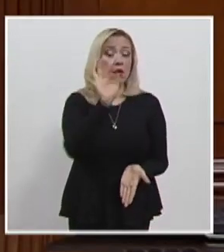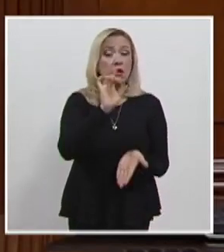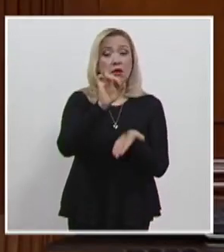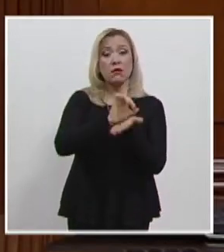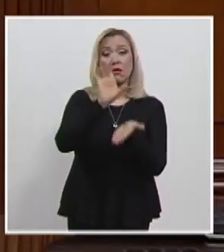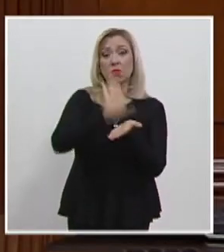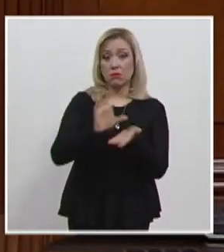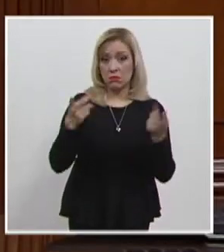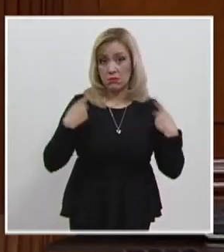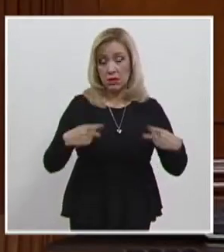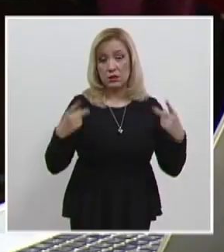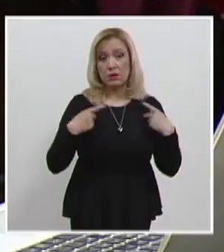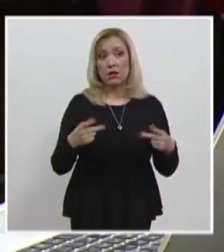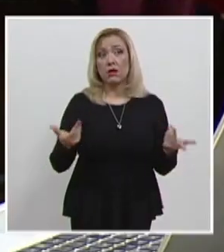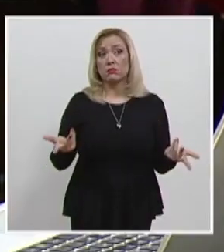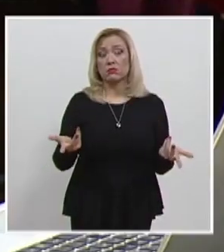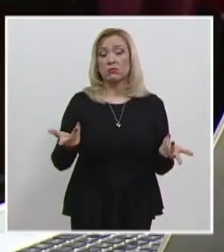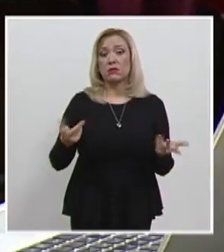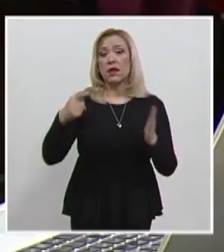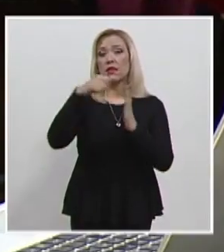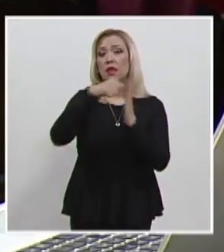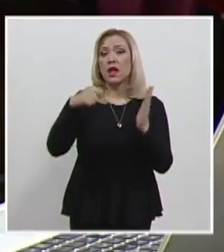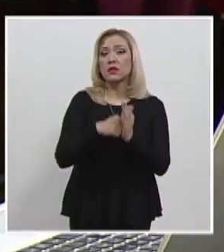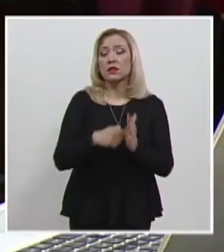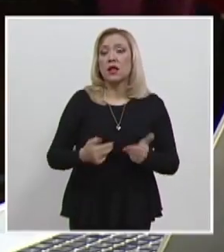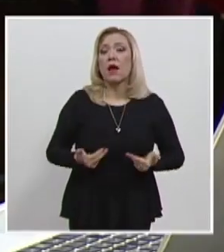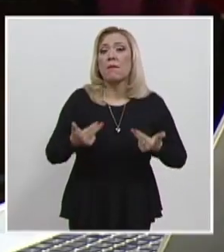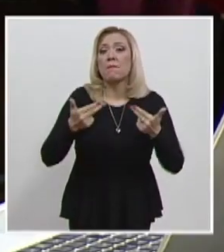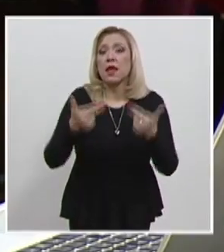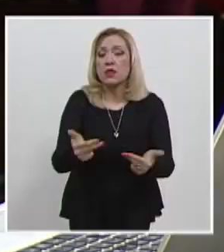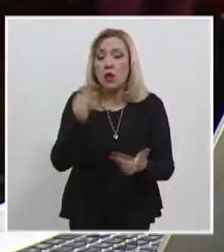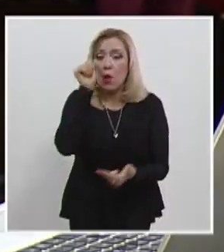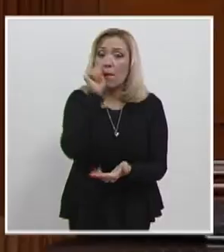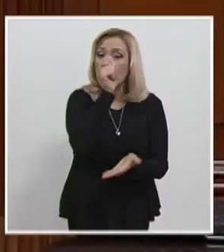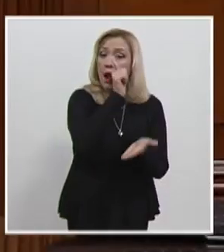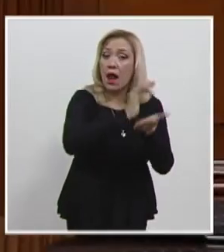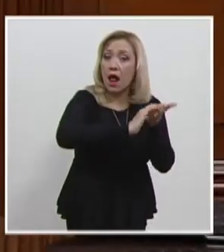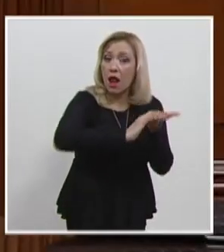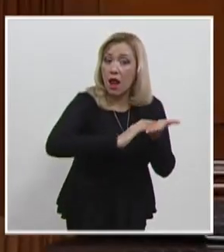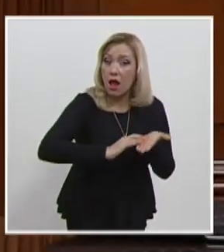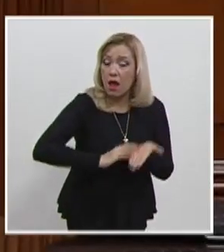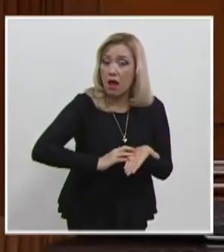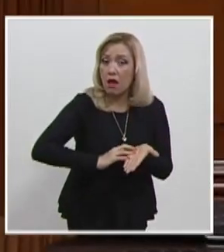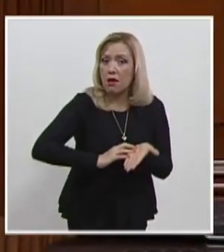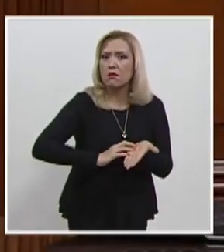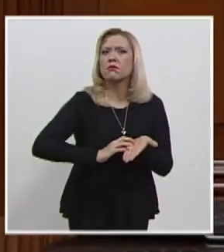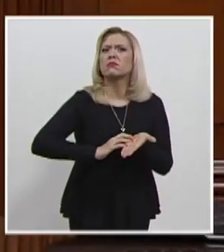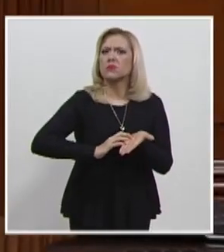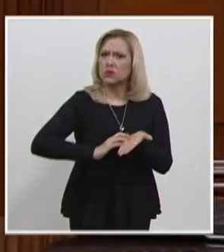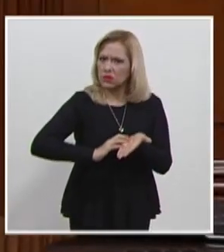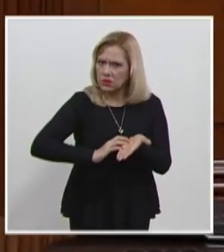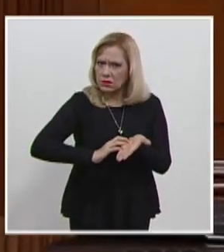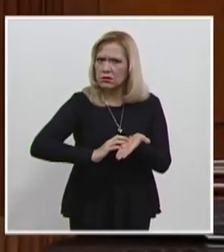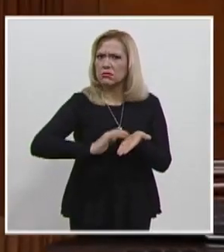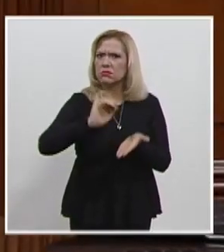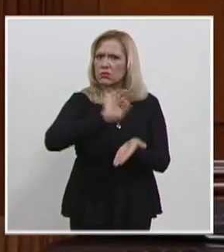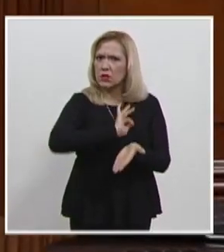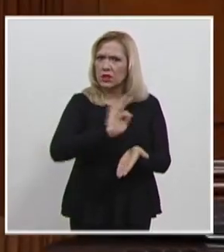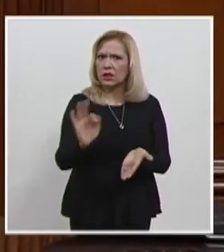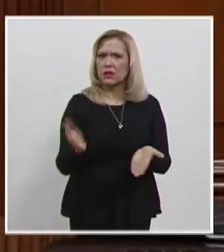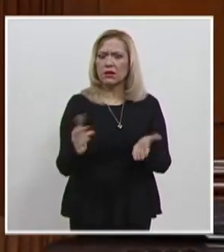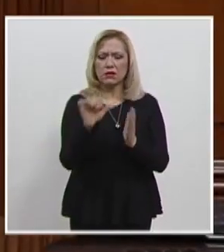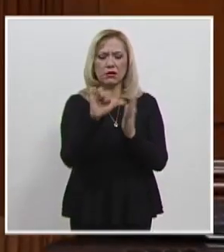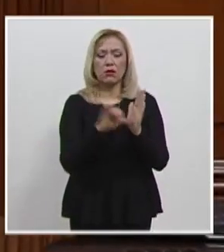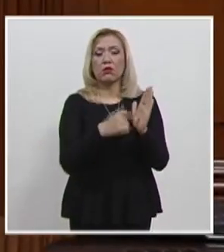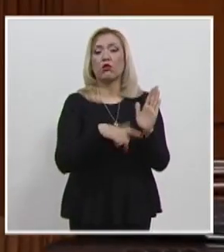discapacidad emitieran su testamento en sistema braile el pleno declaró invalidez de parte de este artículo